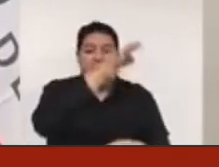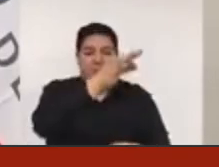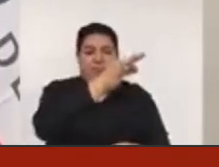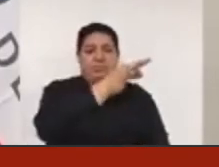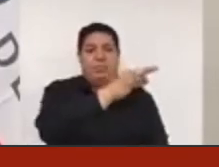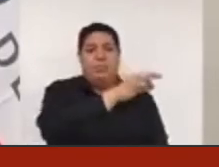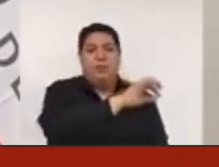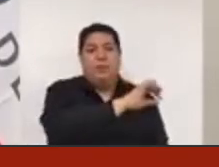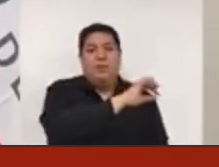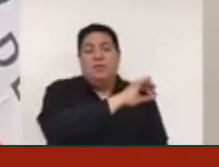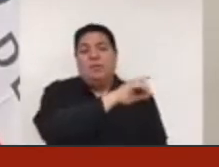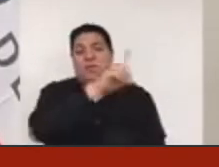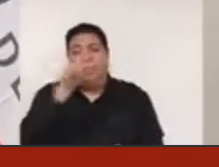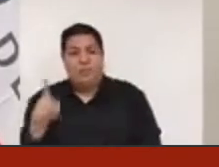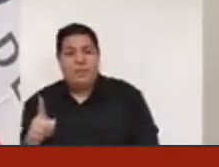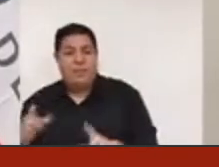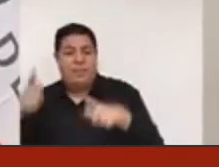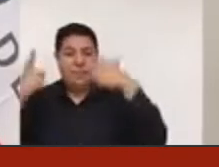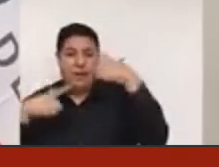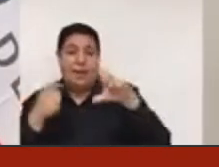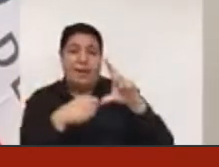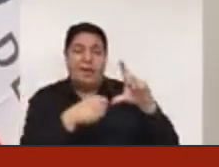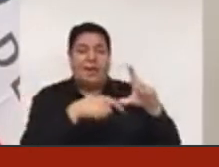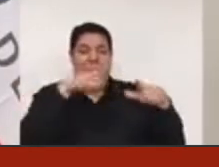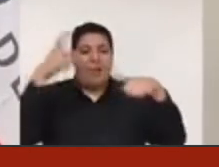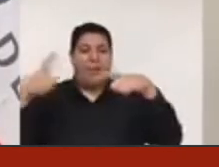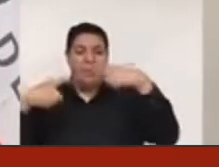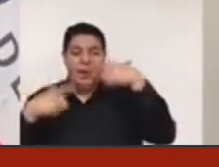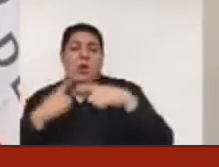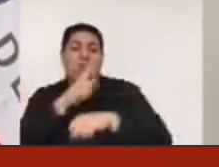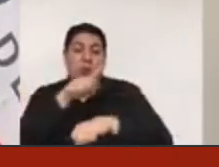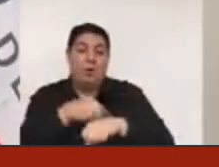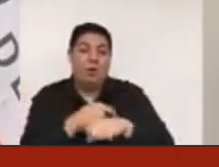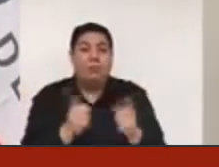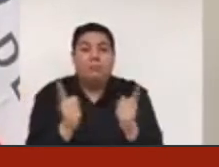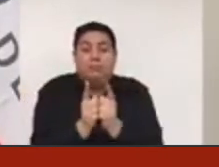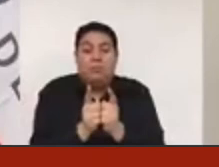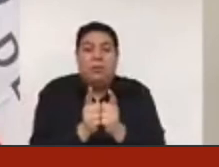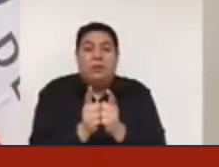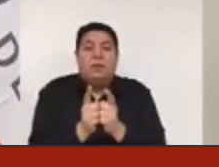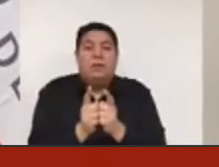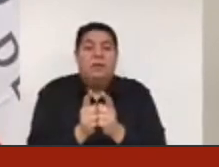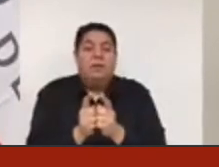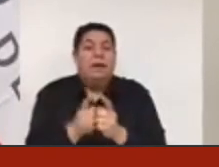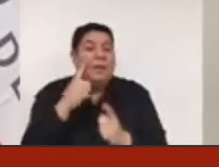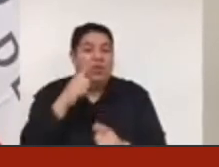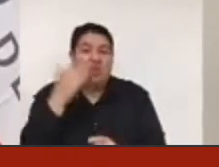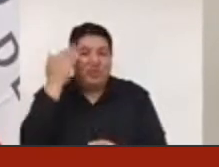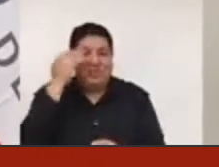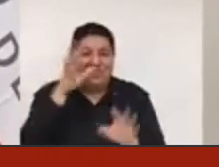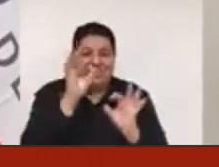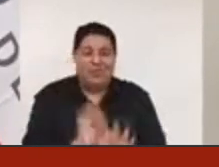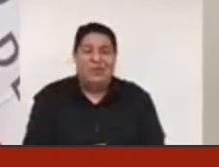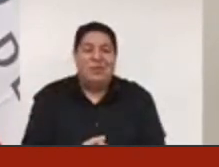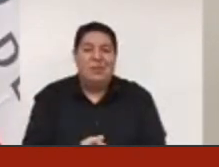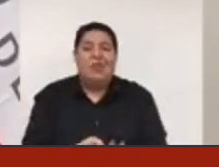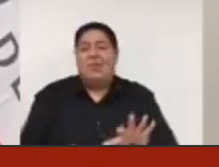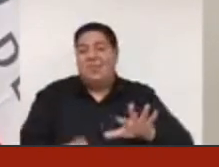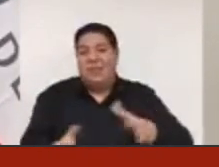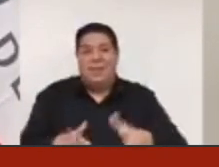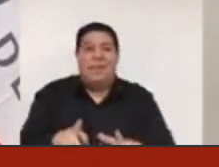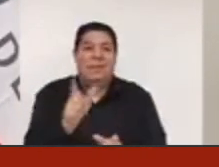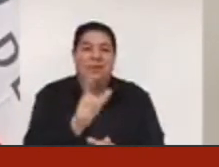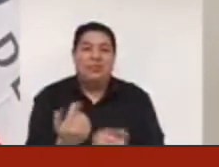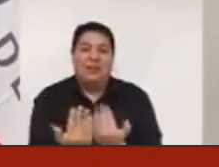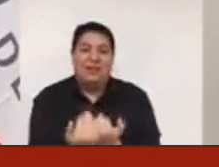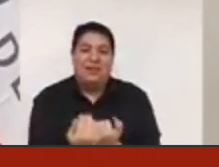de linares a talca que una hora pero lo que pero no sabemos y va a depender de la cantidad de